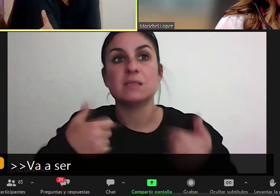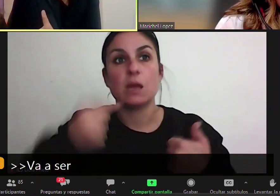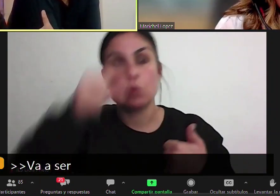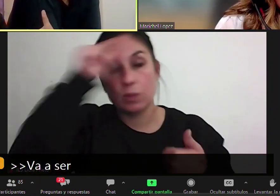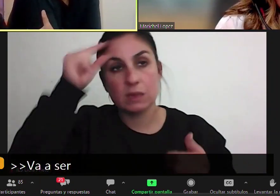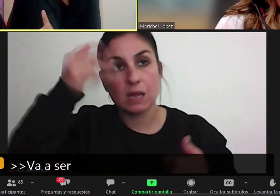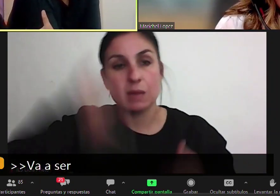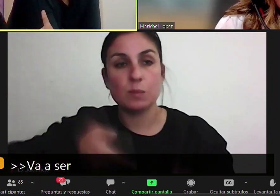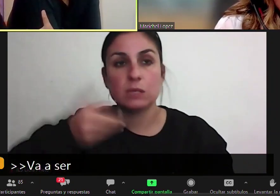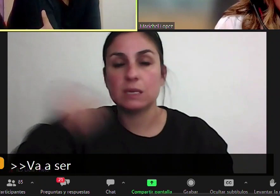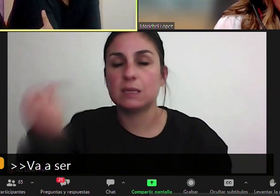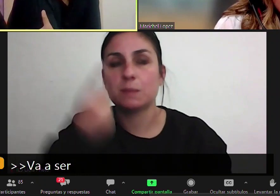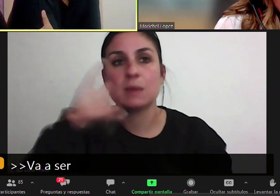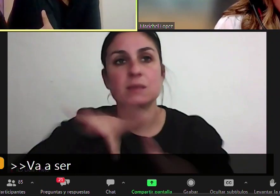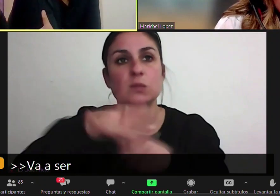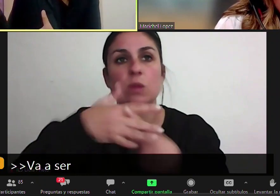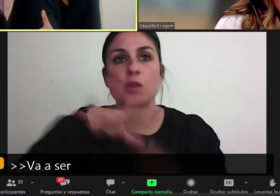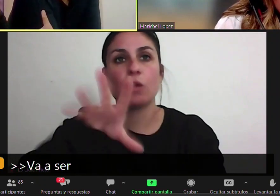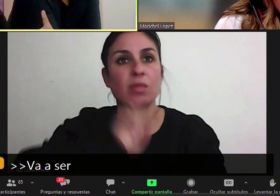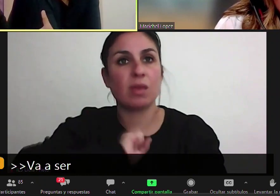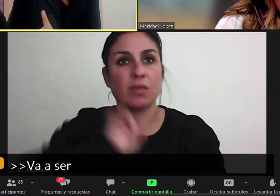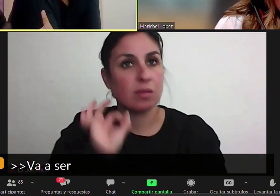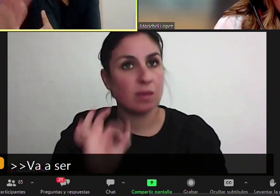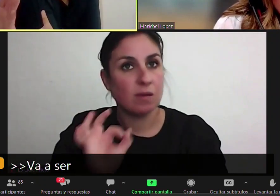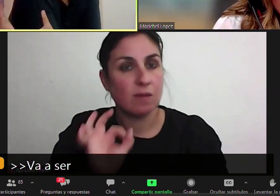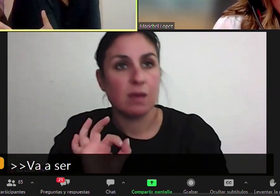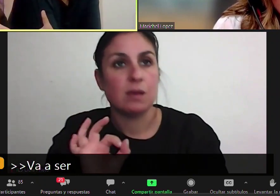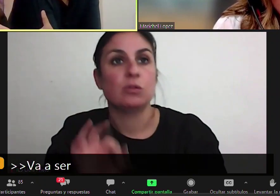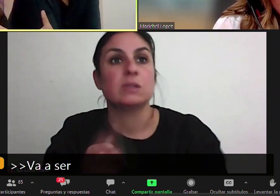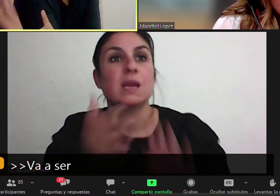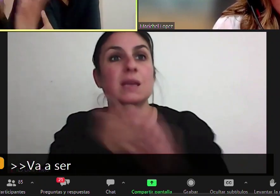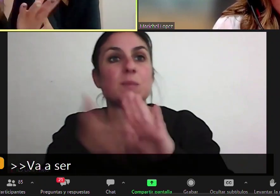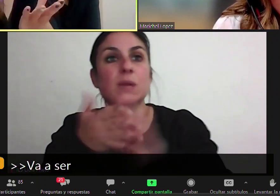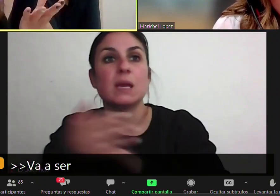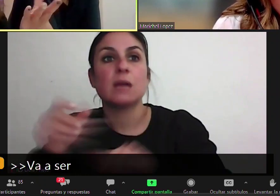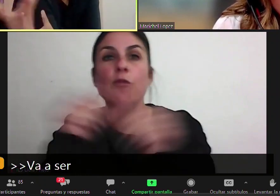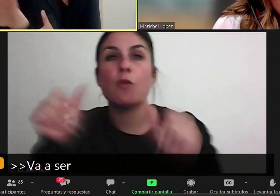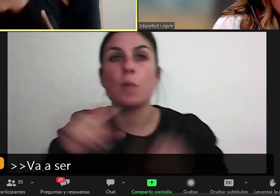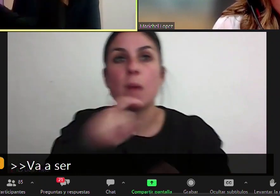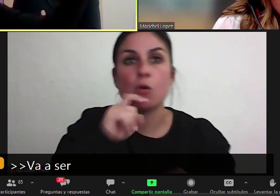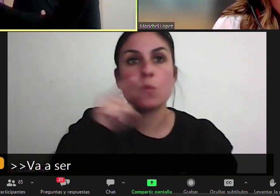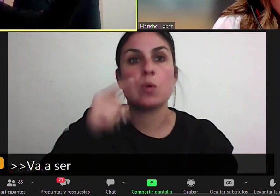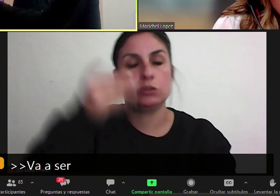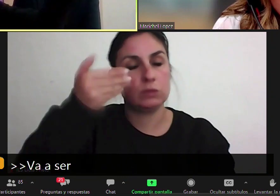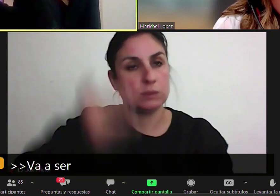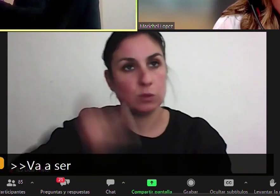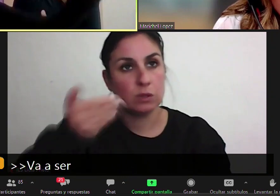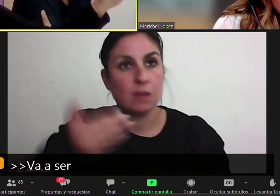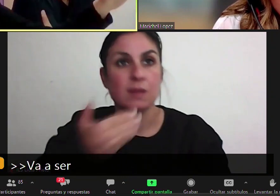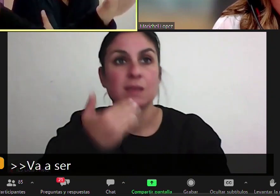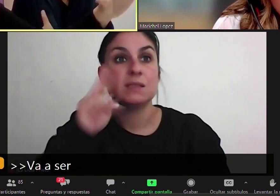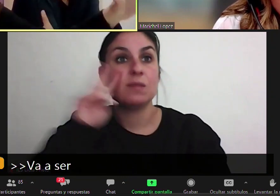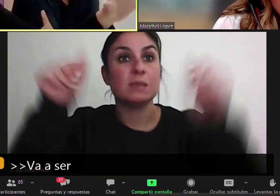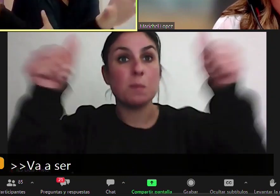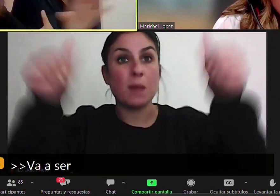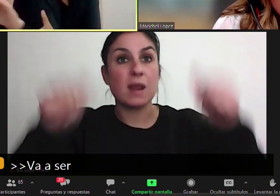cómo se expliquen las cosas a las personas, incluso cómo de claro esté si es un panel, dónde tiene